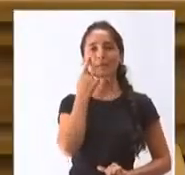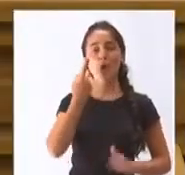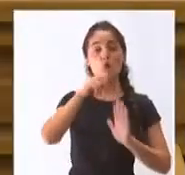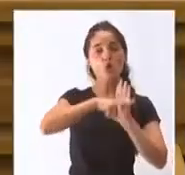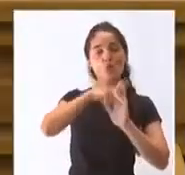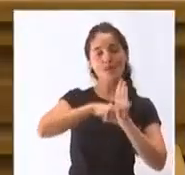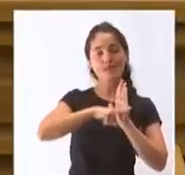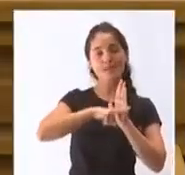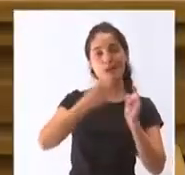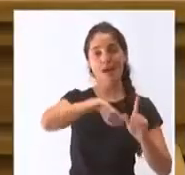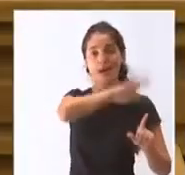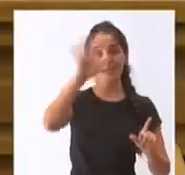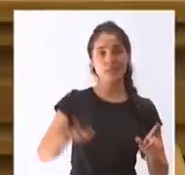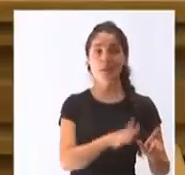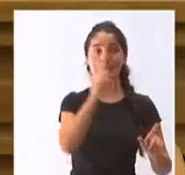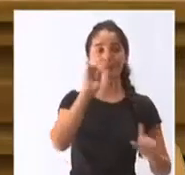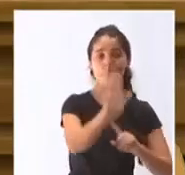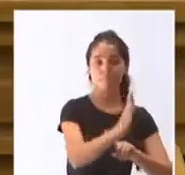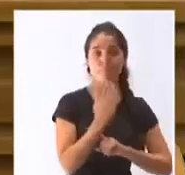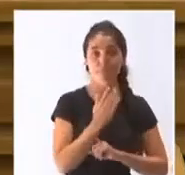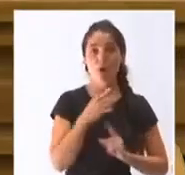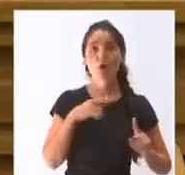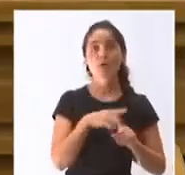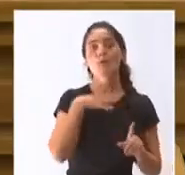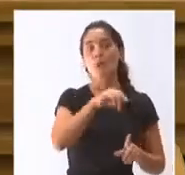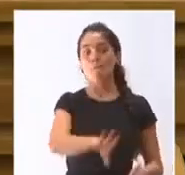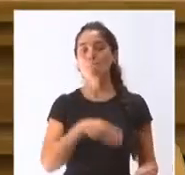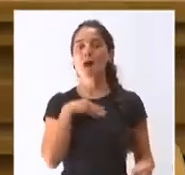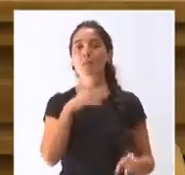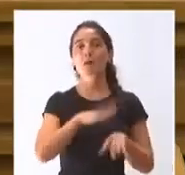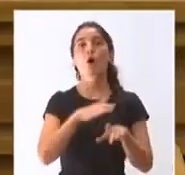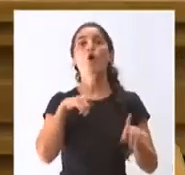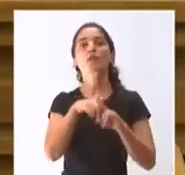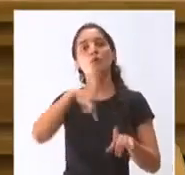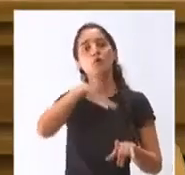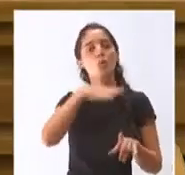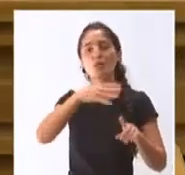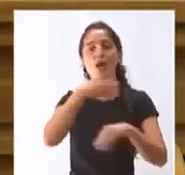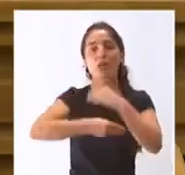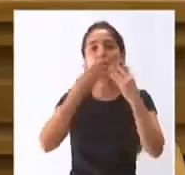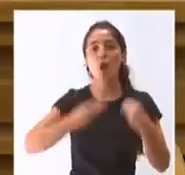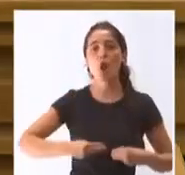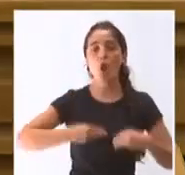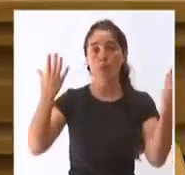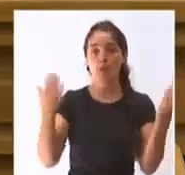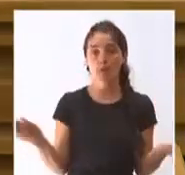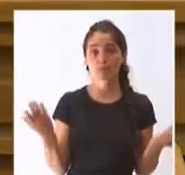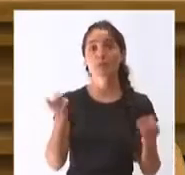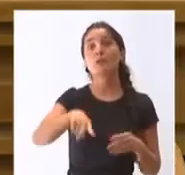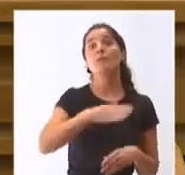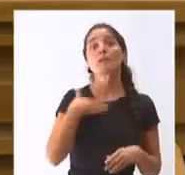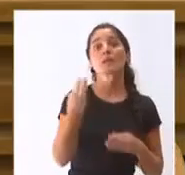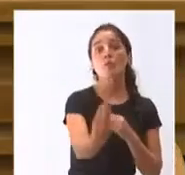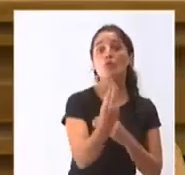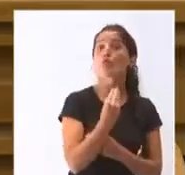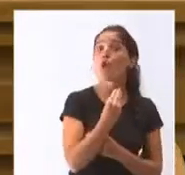que merezca la pena para poder sacar lo mejor posible y sobre todo que queremos seguir contando con fondos del estado que son muchos para las ayudas de alquiler